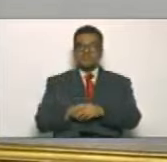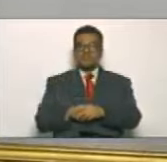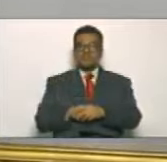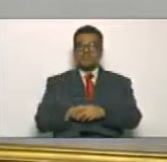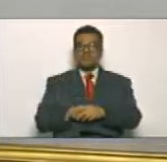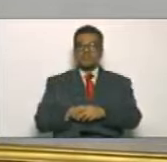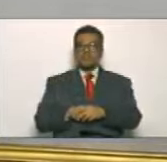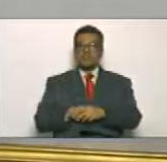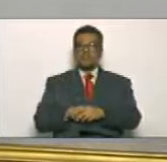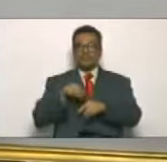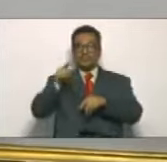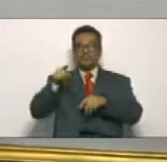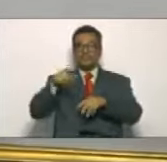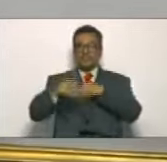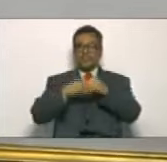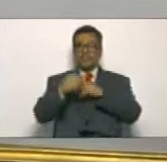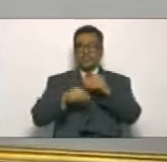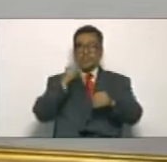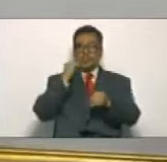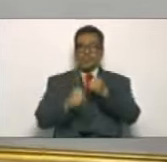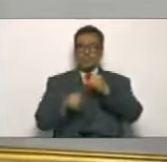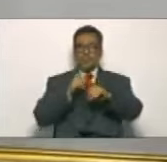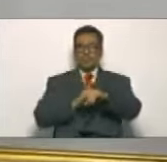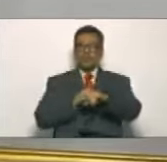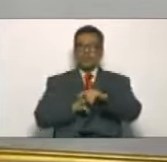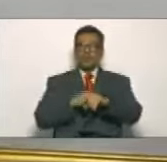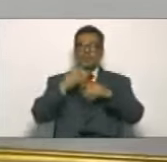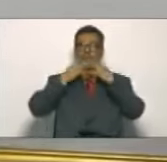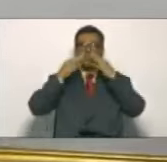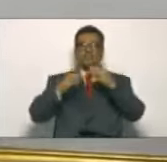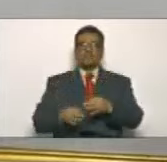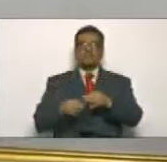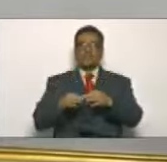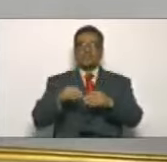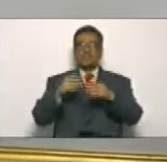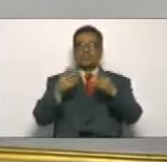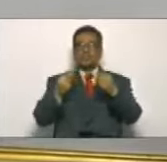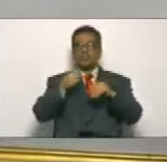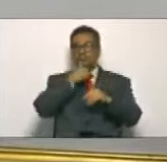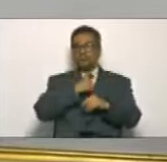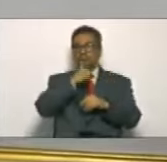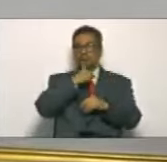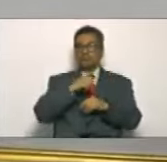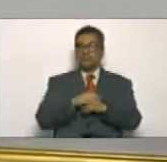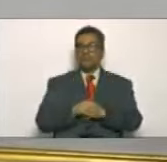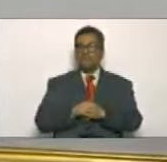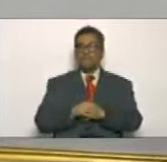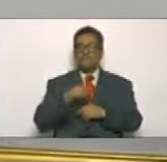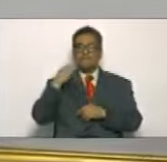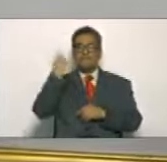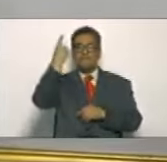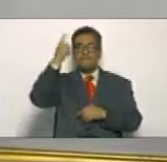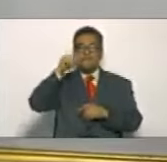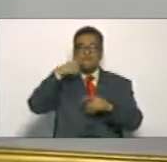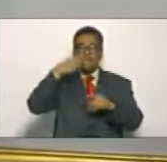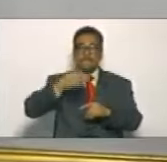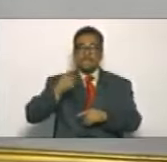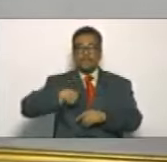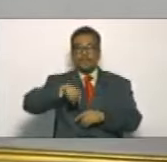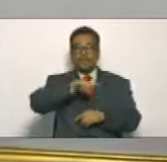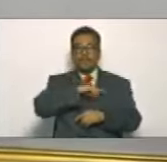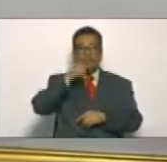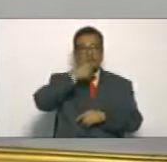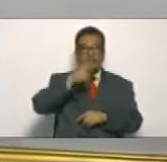Ahora, ¿cómo ha sido esta última etapa? Sin lugar a dudas, una etapa de resistencia, heroica resistencia de nuestro